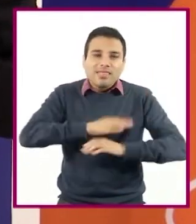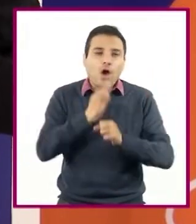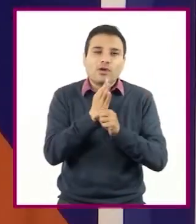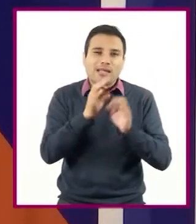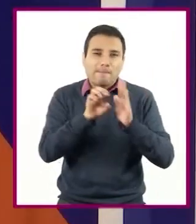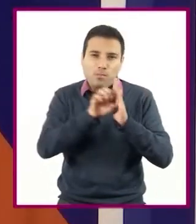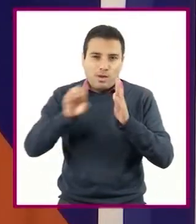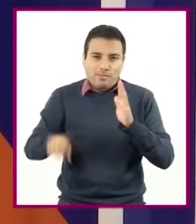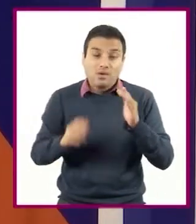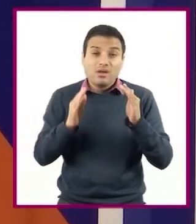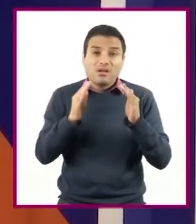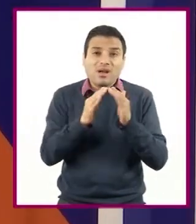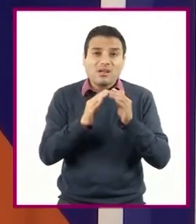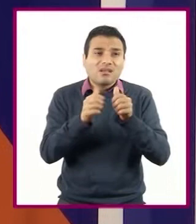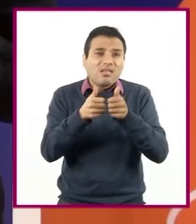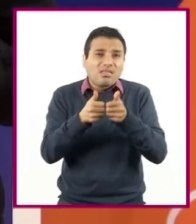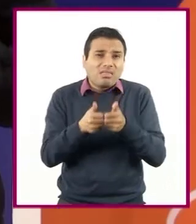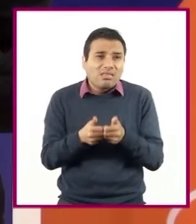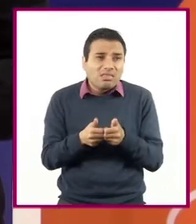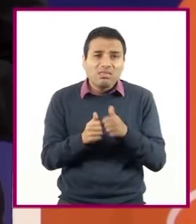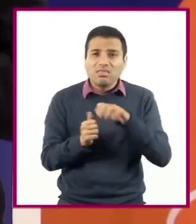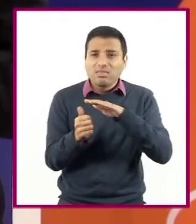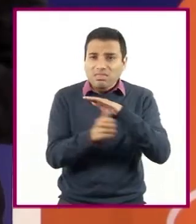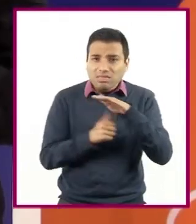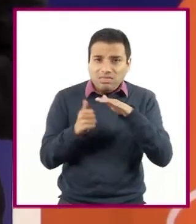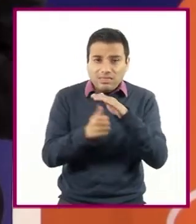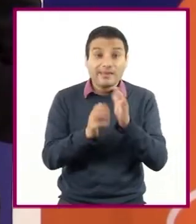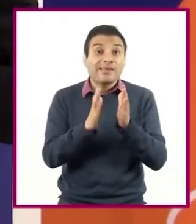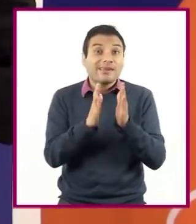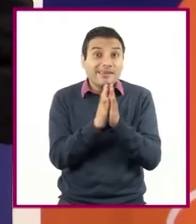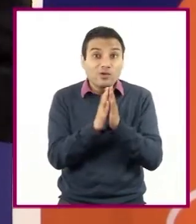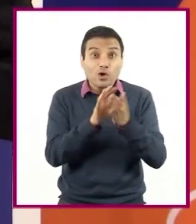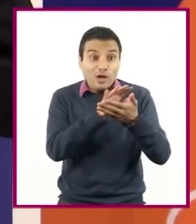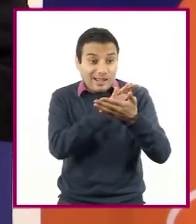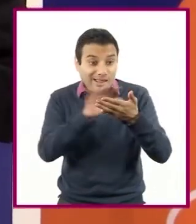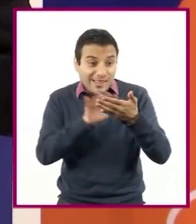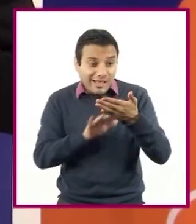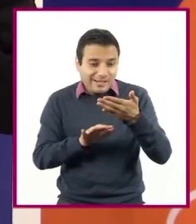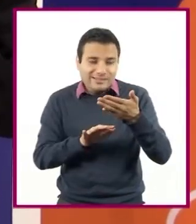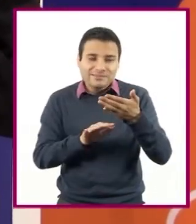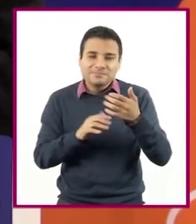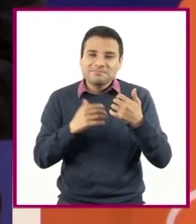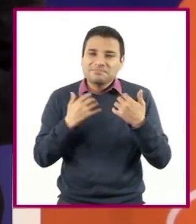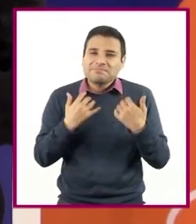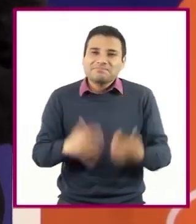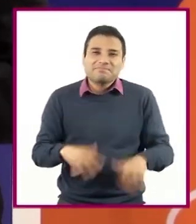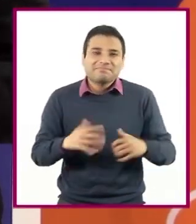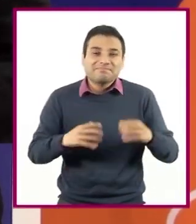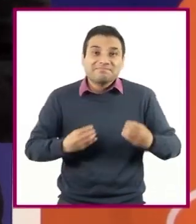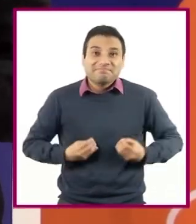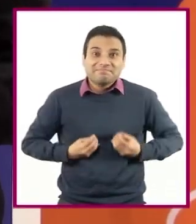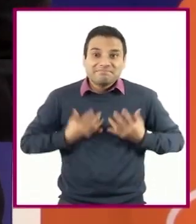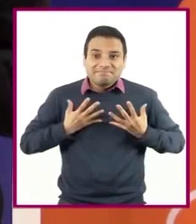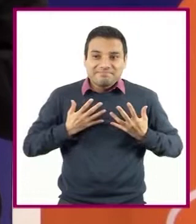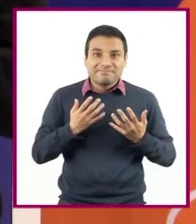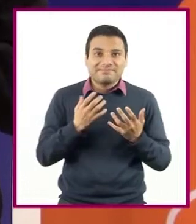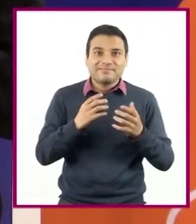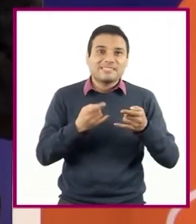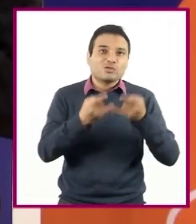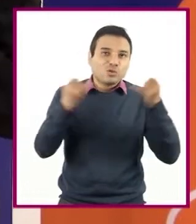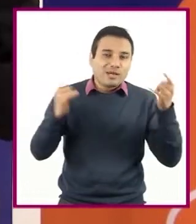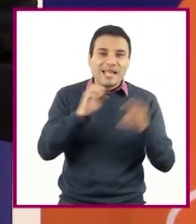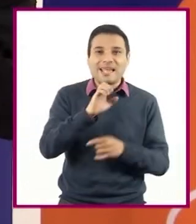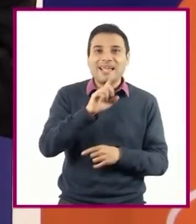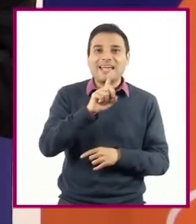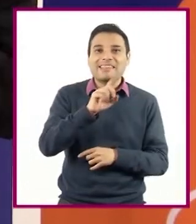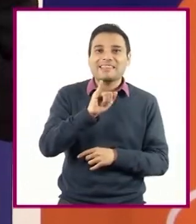presente. Creerse por unos días ante las páginas de un libro, ser Edipo, la Celestina, Don